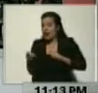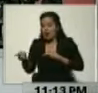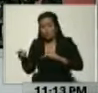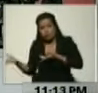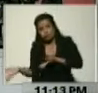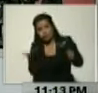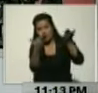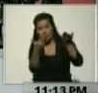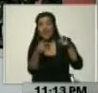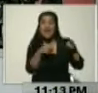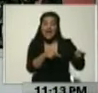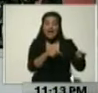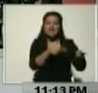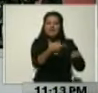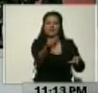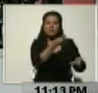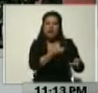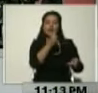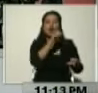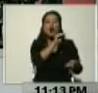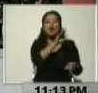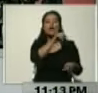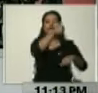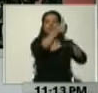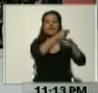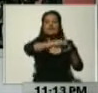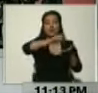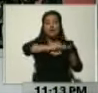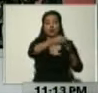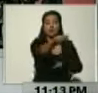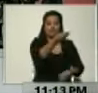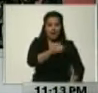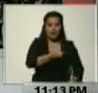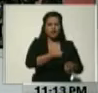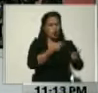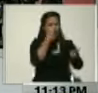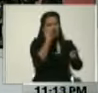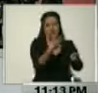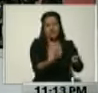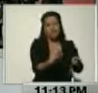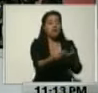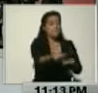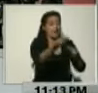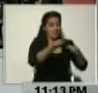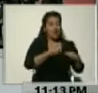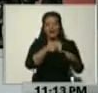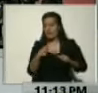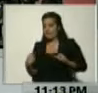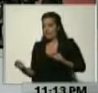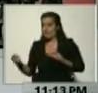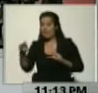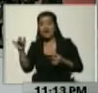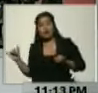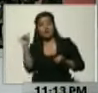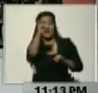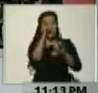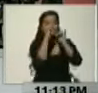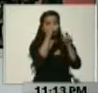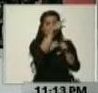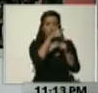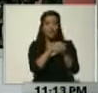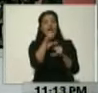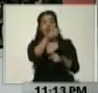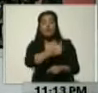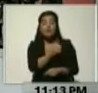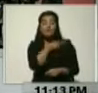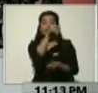OEA, el arrastrado Luis Almagro, quise decir. Aprovecharán al momento en Washington para viajar a Nueva York, a la